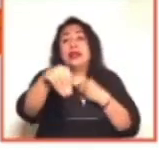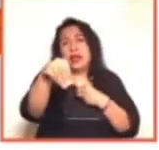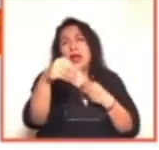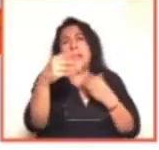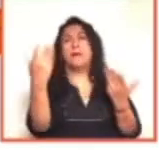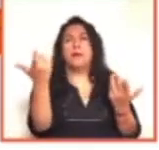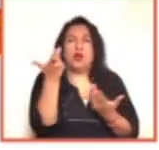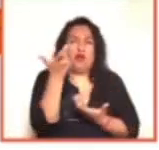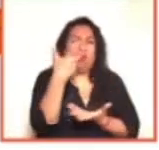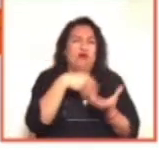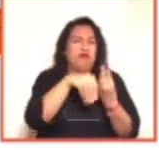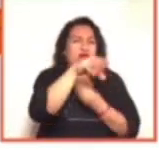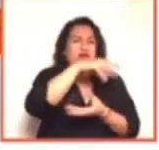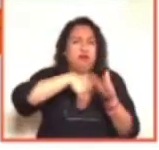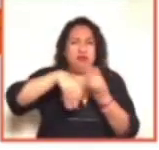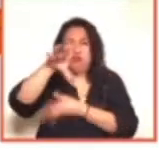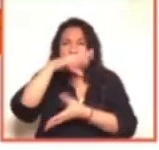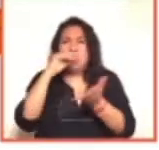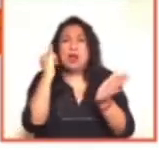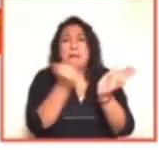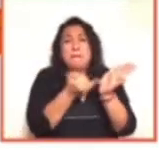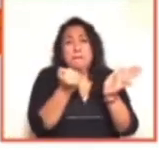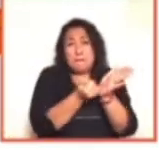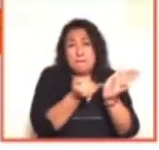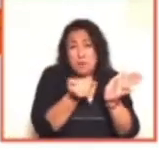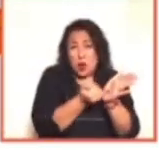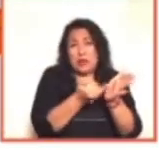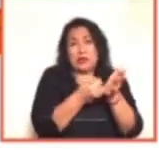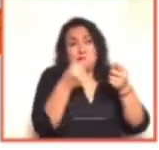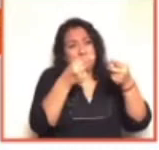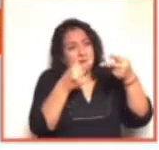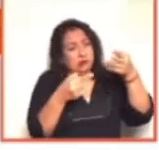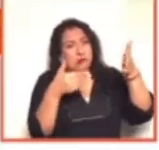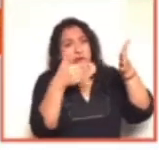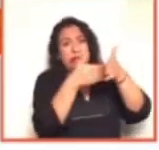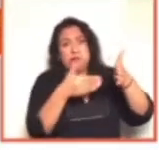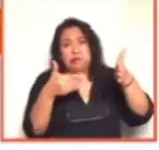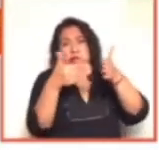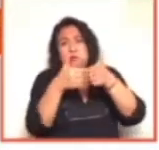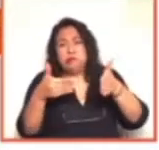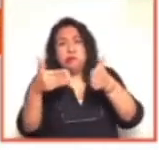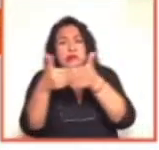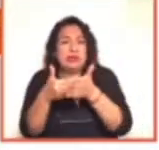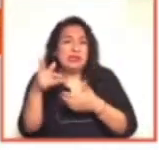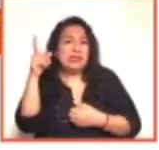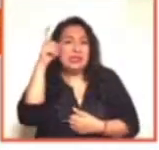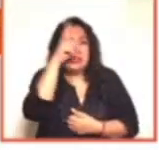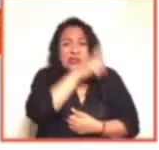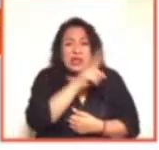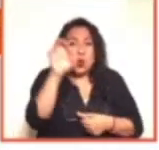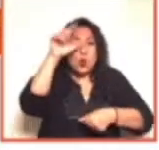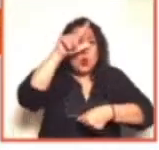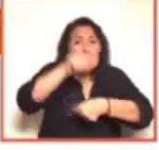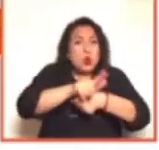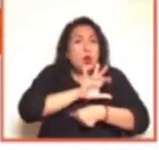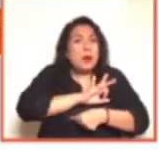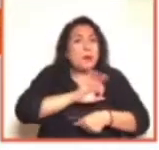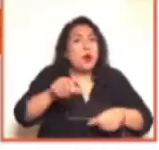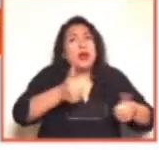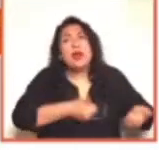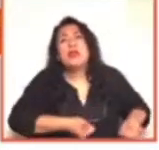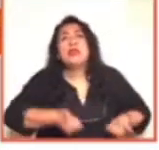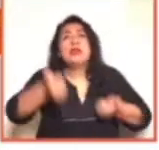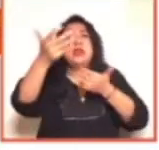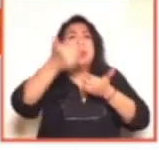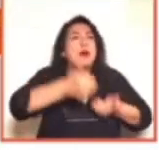funds, you know, tariffs and taxes. These are all things that hinder culture to be exported. You know,